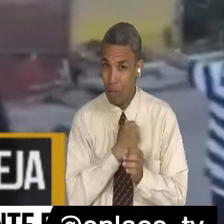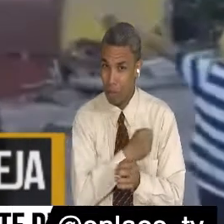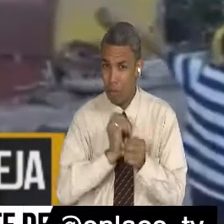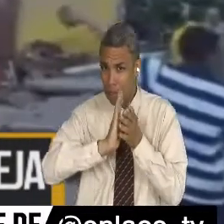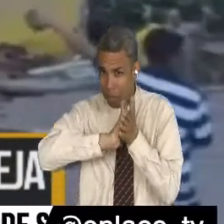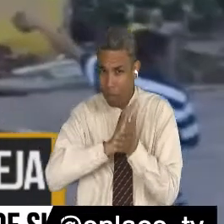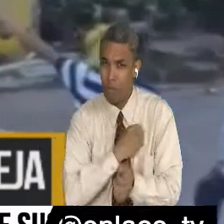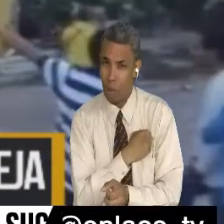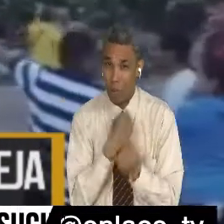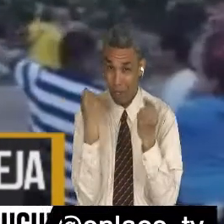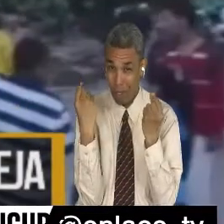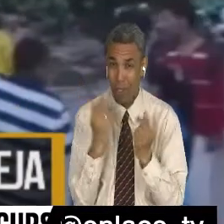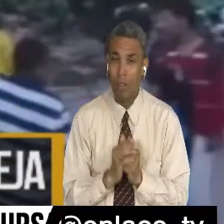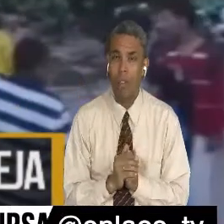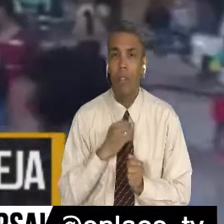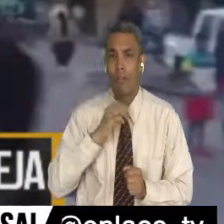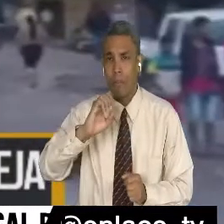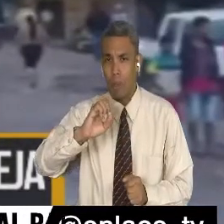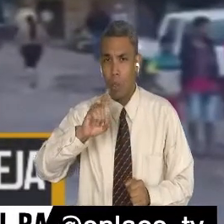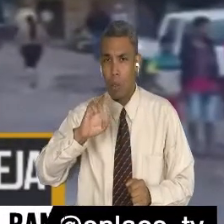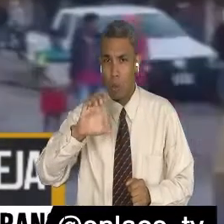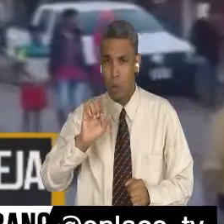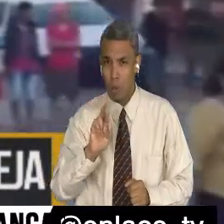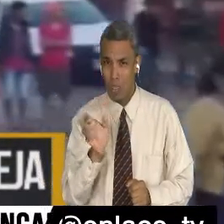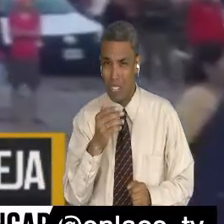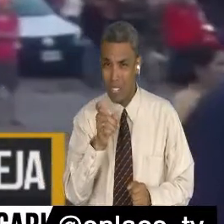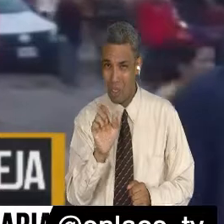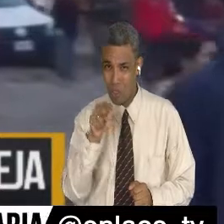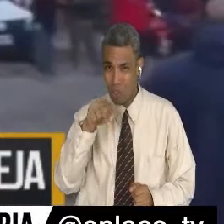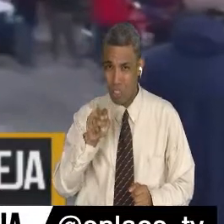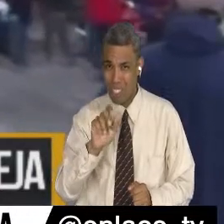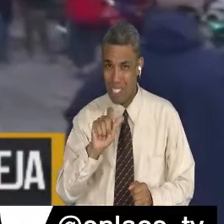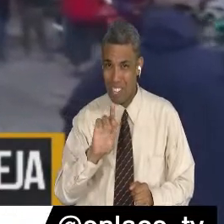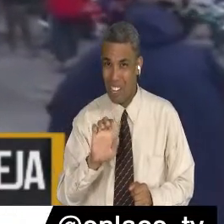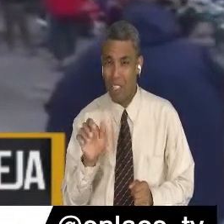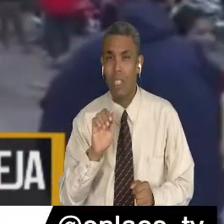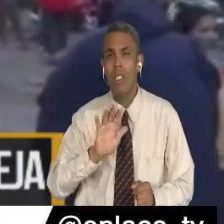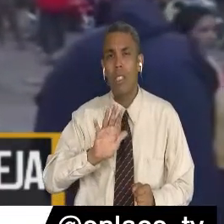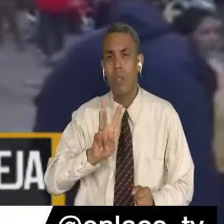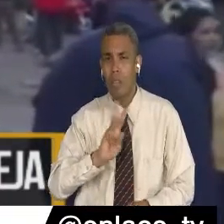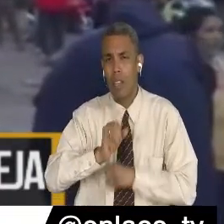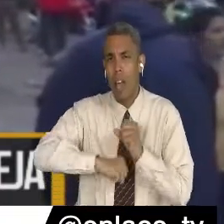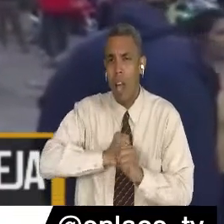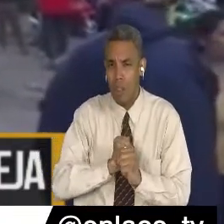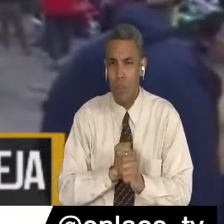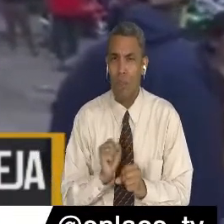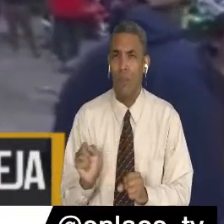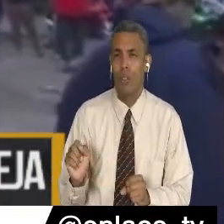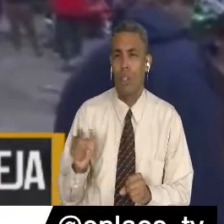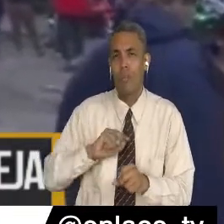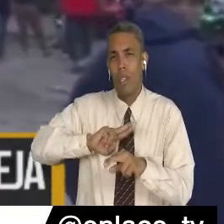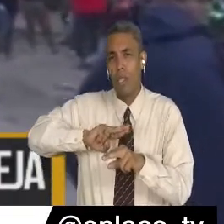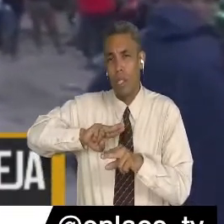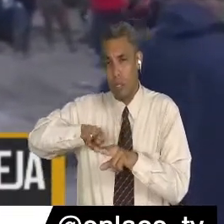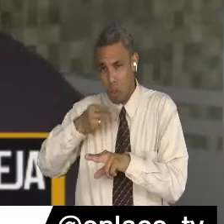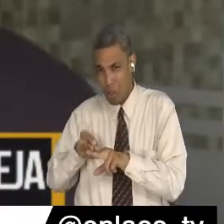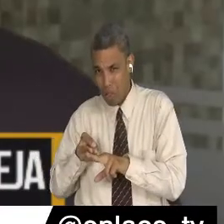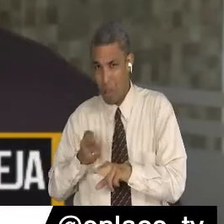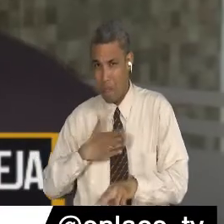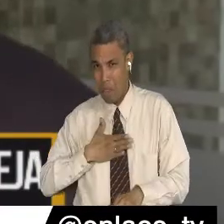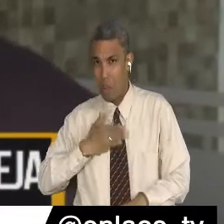¿sí me entiende? Oscar González tiene 53 años, es el señor, y el sobrino mío tiene 19